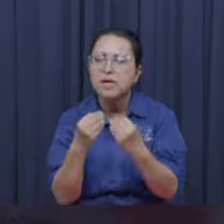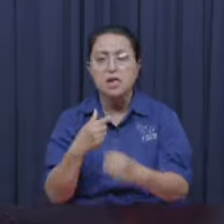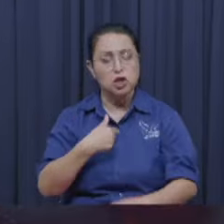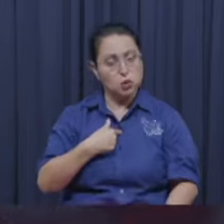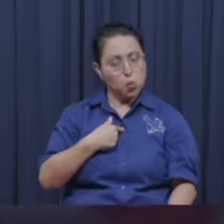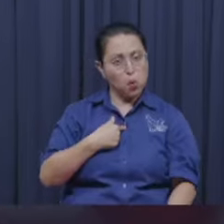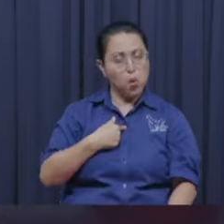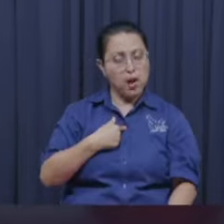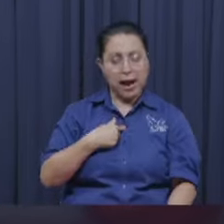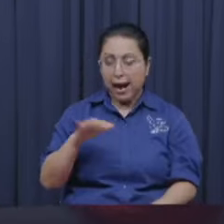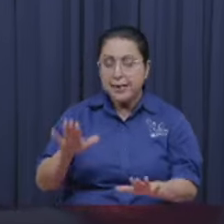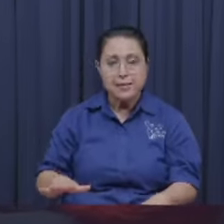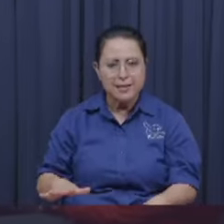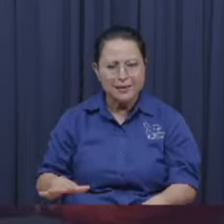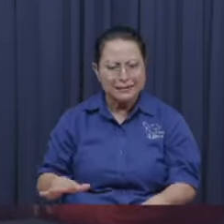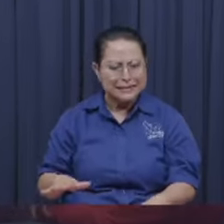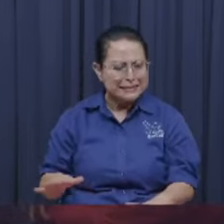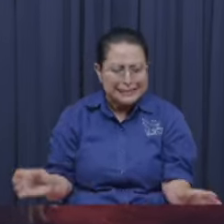aquí perezco.